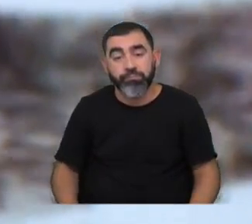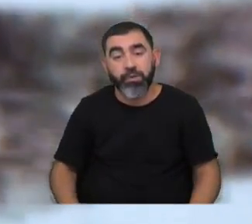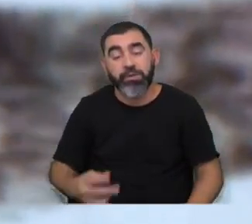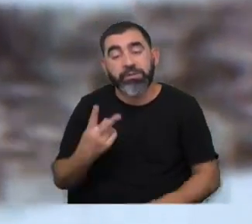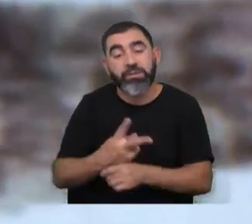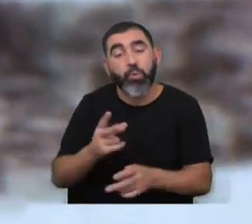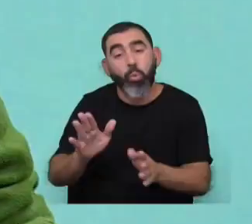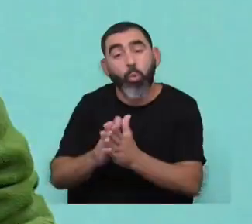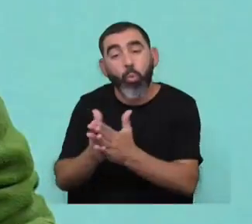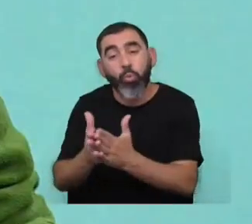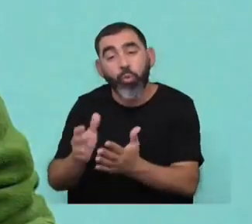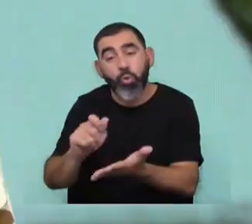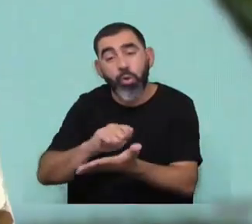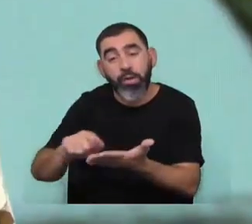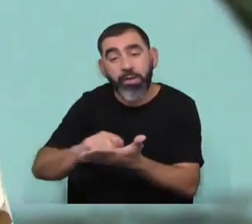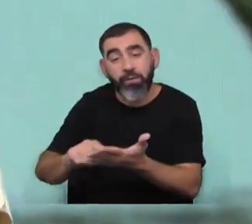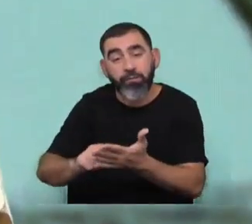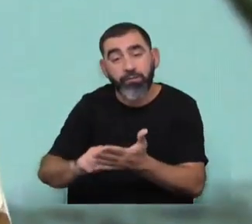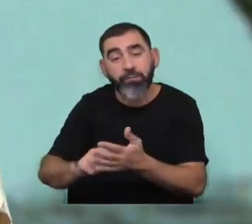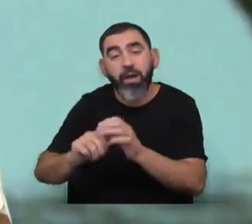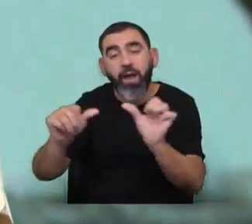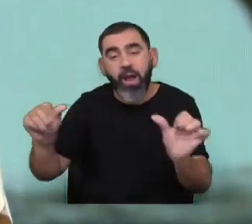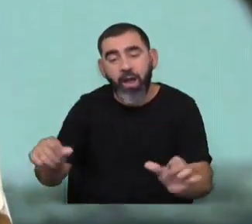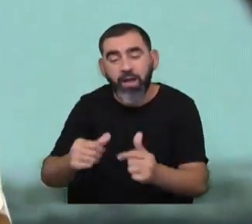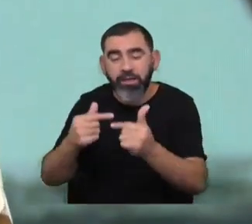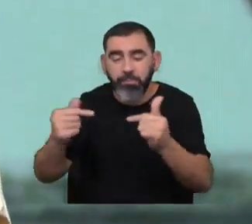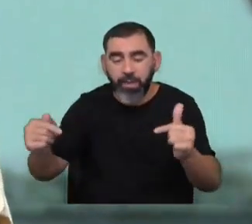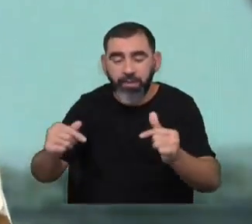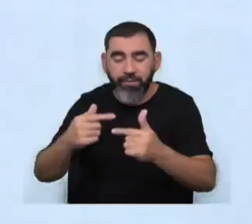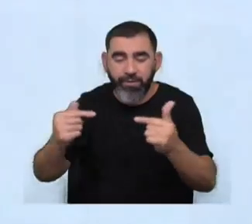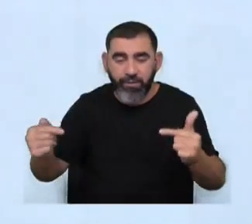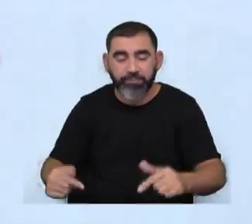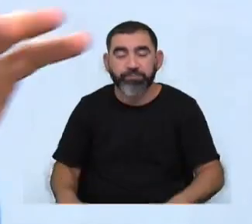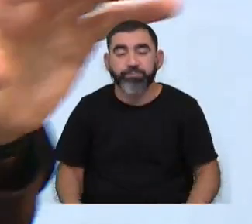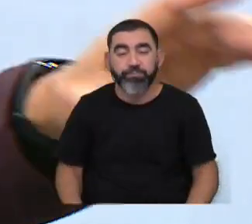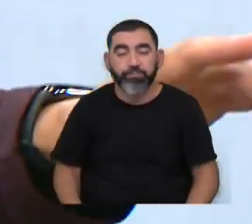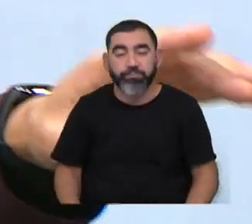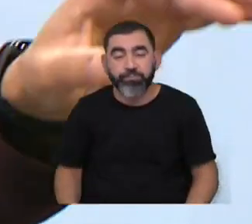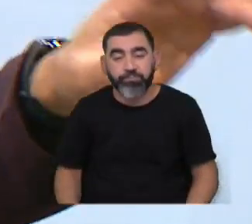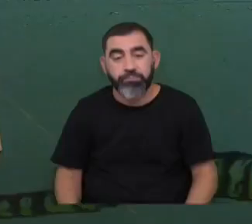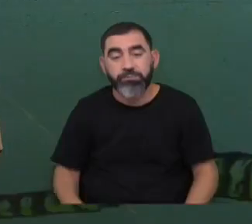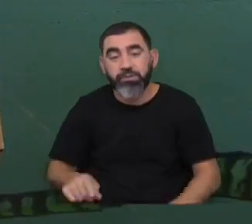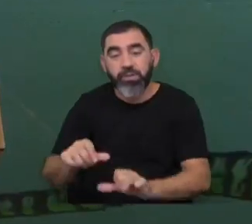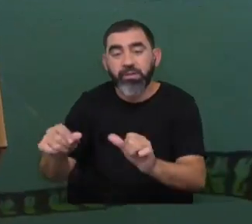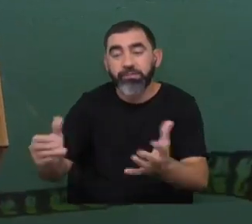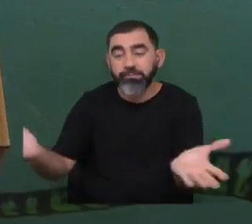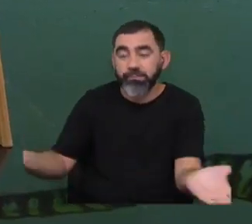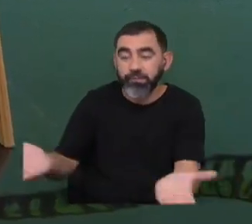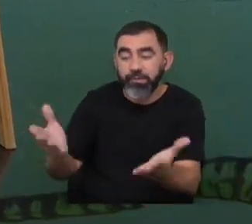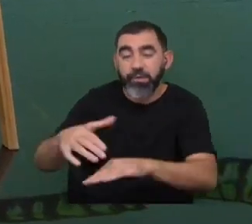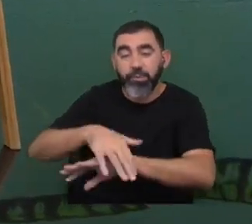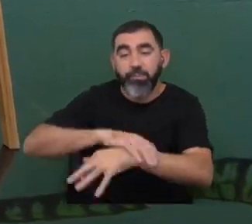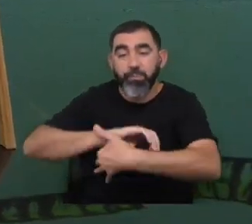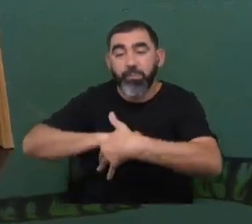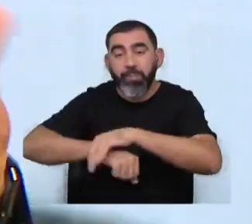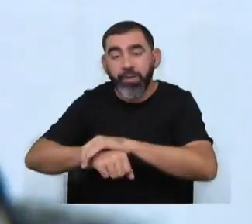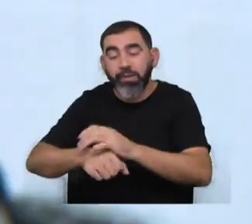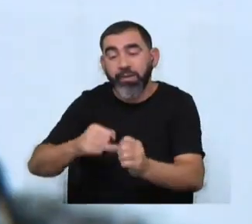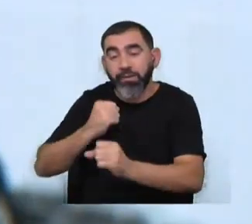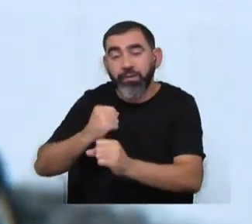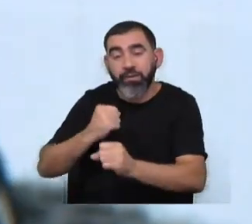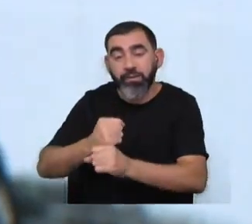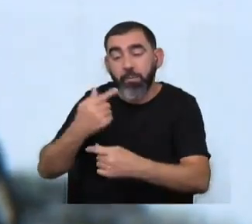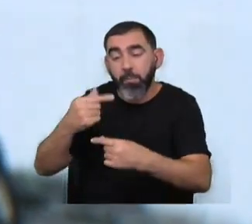esto? Y estamos generando material, por lo pronto. A ver, ayúdame, Edu. Él lo que está haciendo es entusiasmar a los paleontólogos para que sigan laburando y